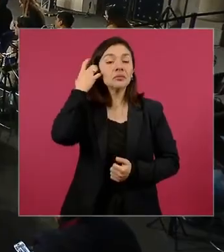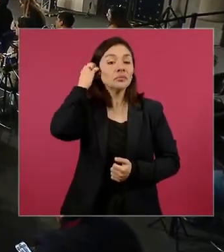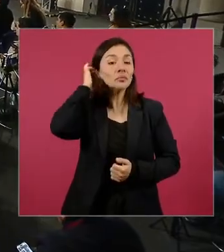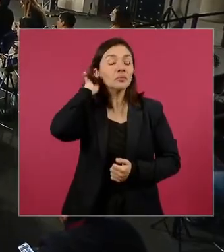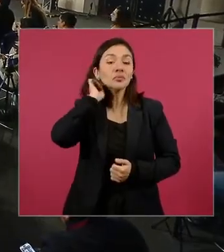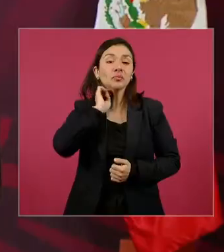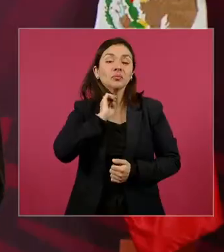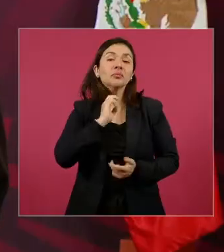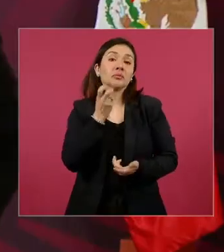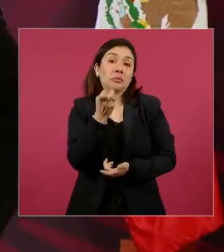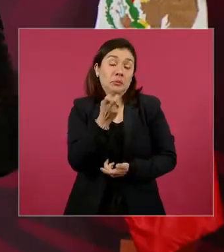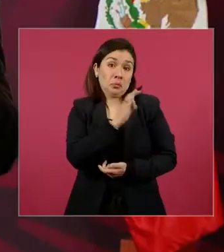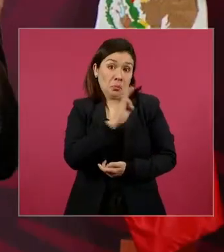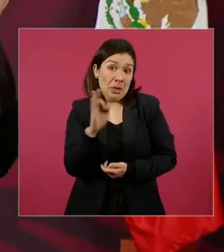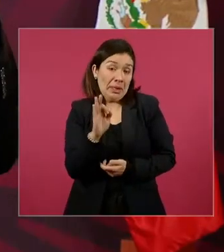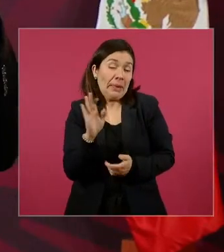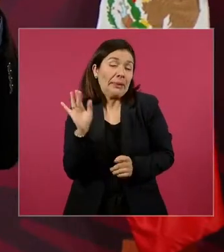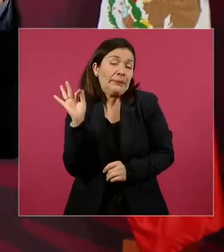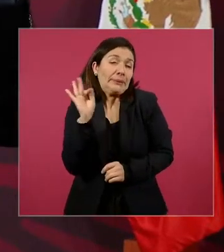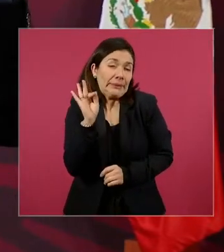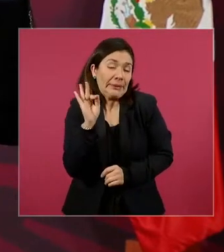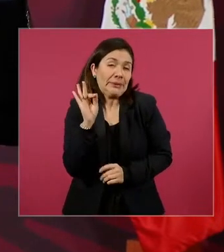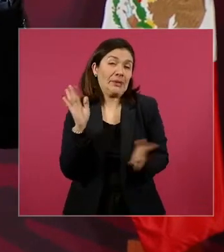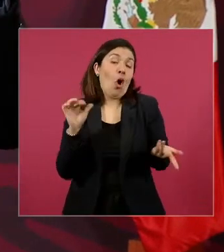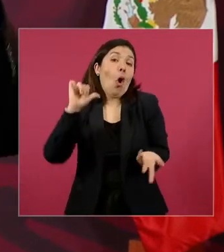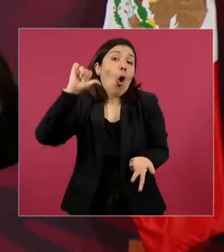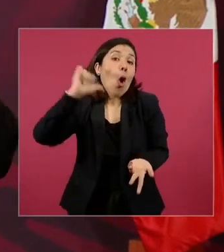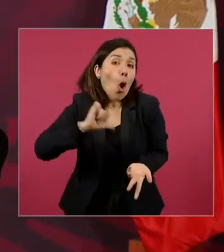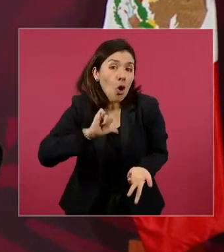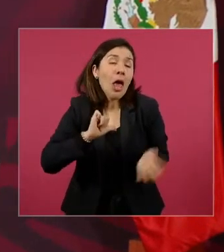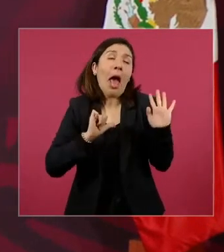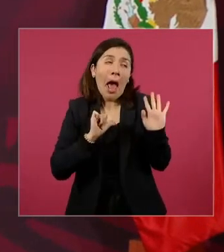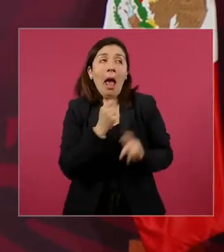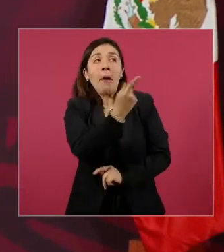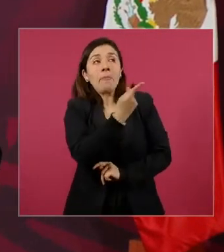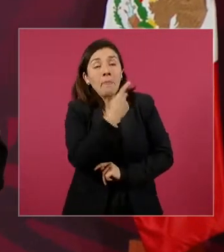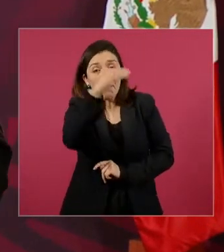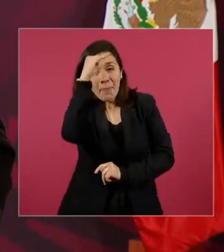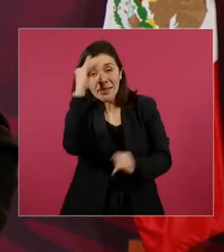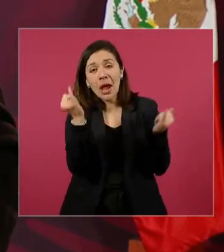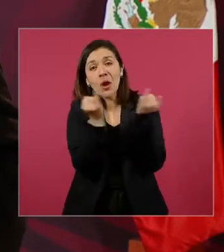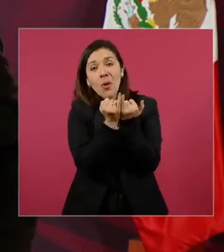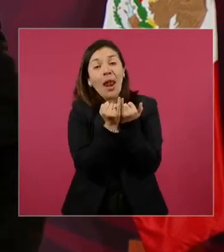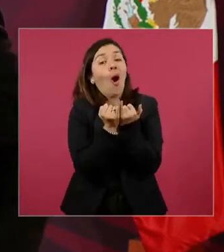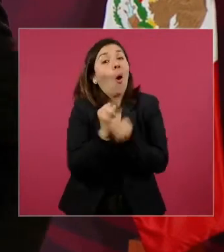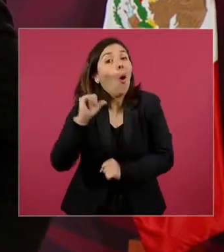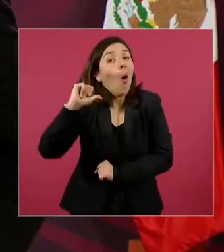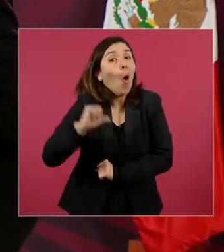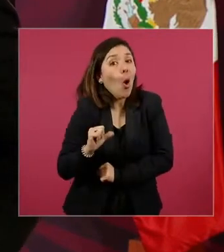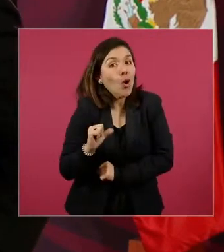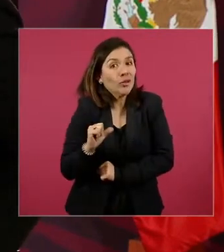y podríamos pensar igual, pero hoy nada más,